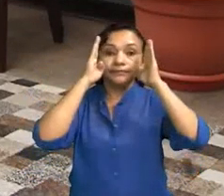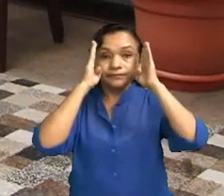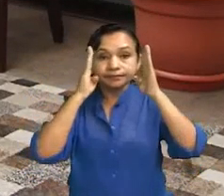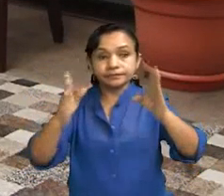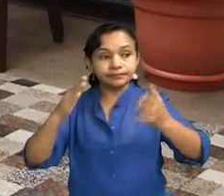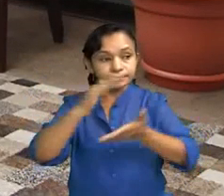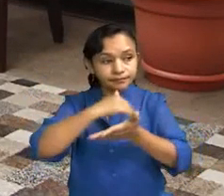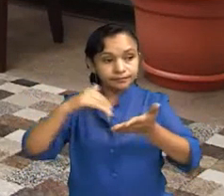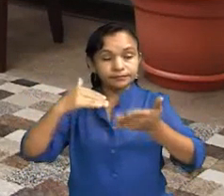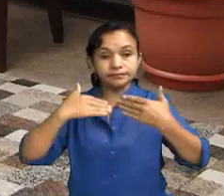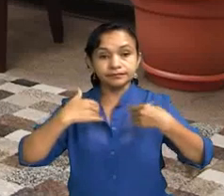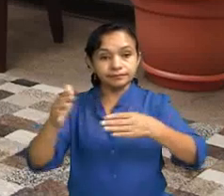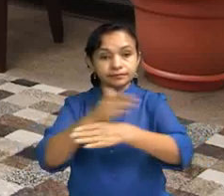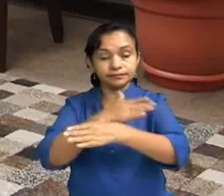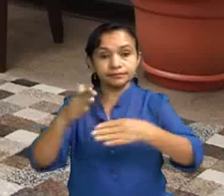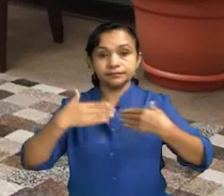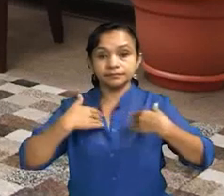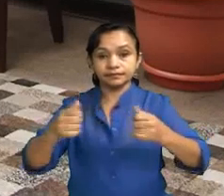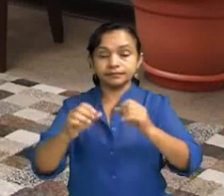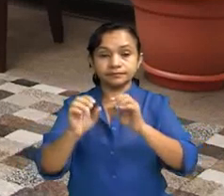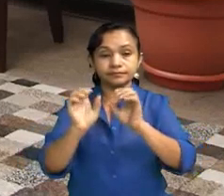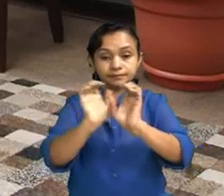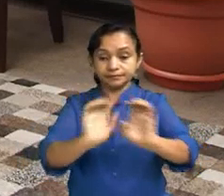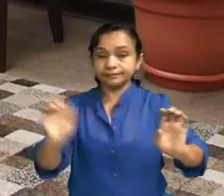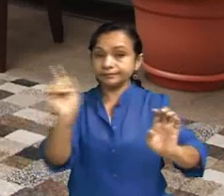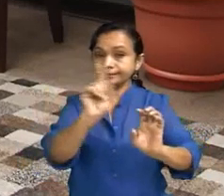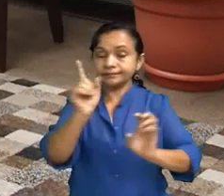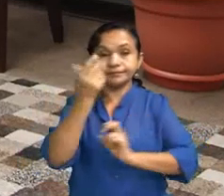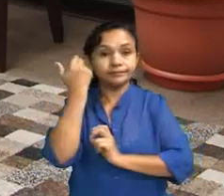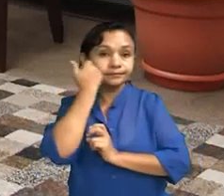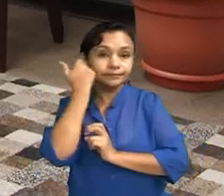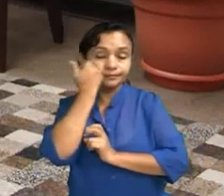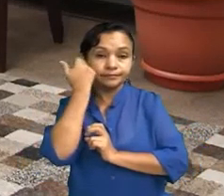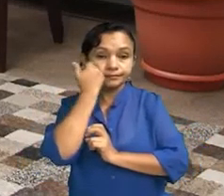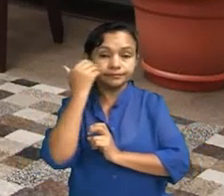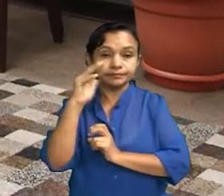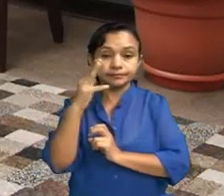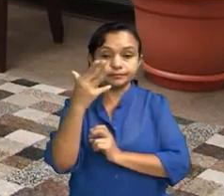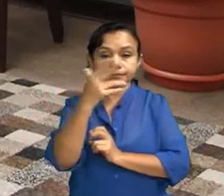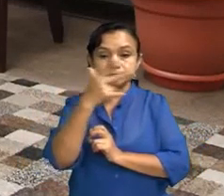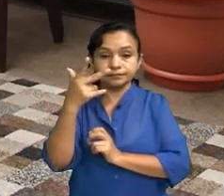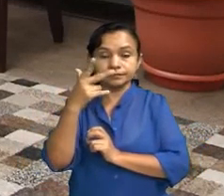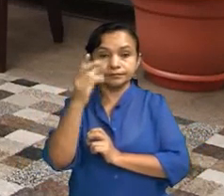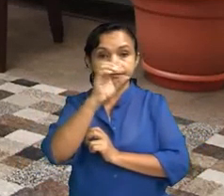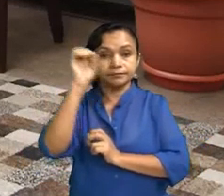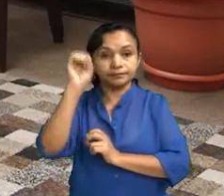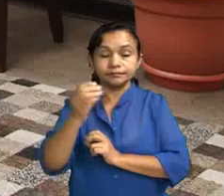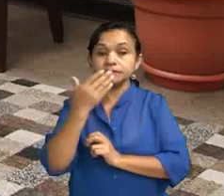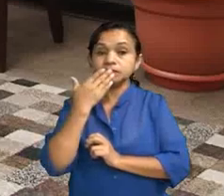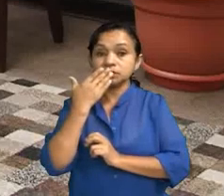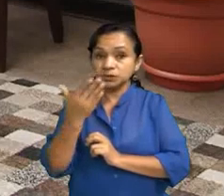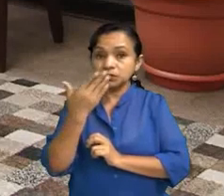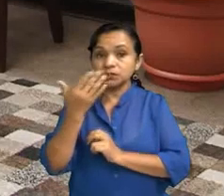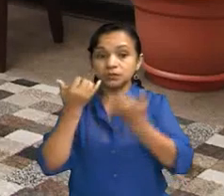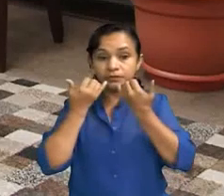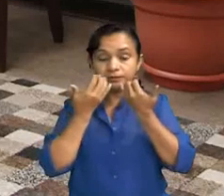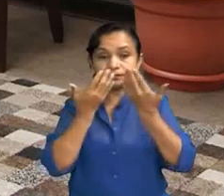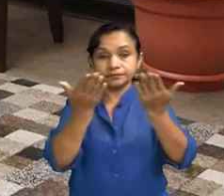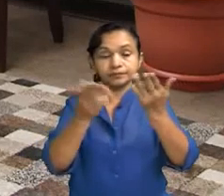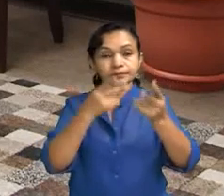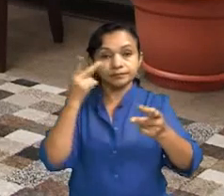que precisamente ningún niño padezca esta enfermedad de un 98%. Son datos muy buenos, muy